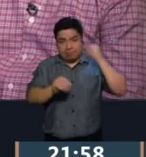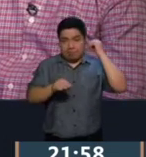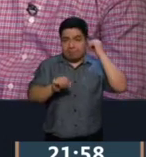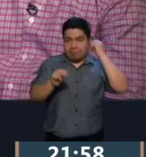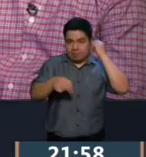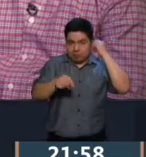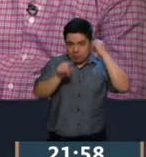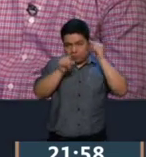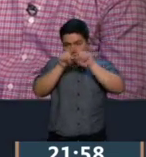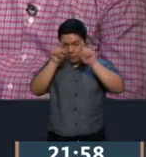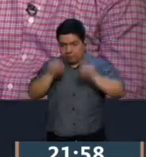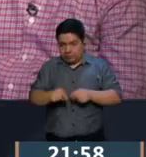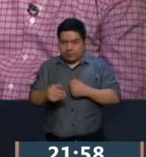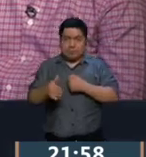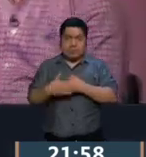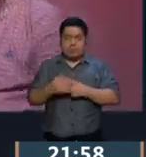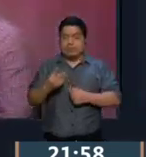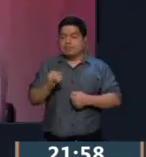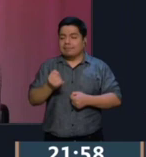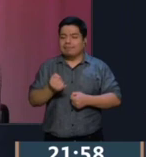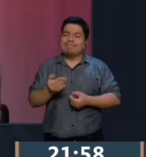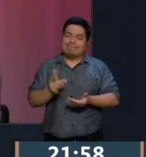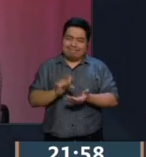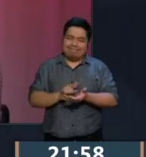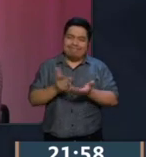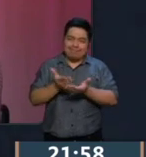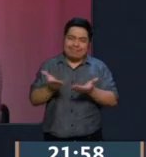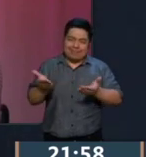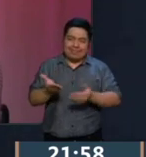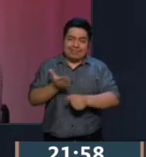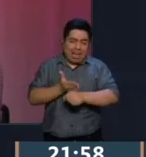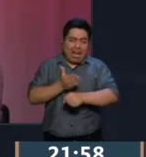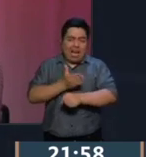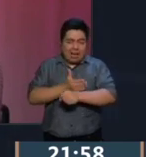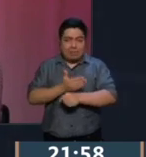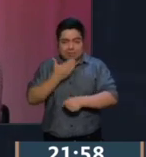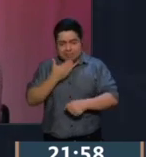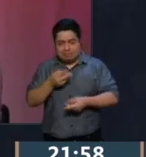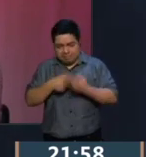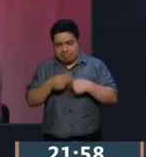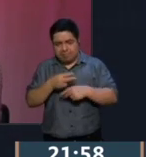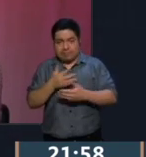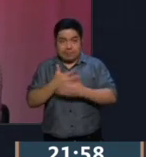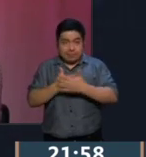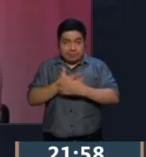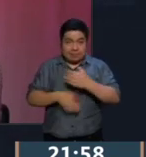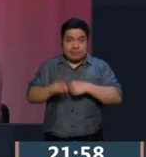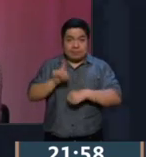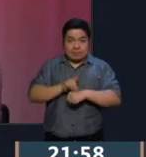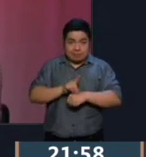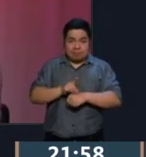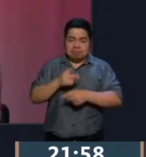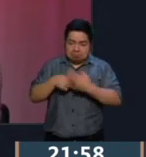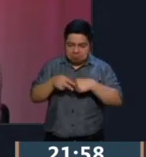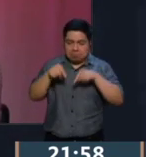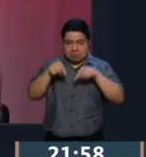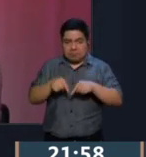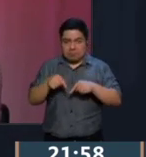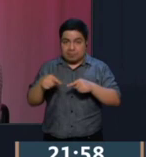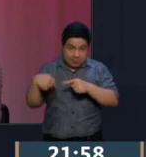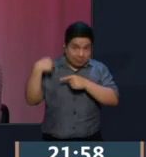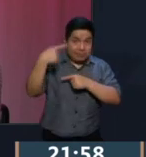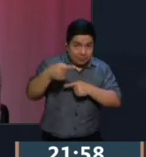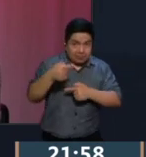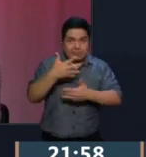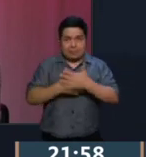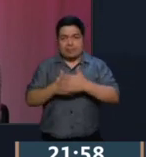en la boleta el próximo 2 de junio. Oigan, pues agradecerles mucho por acompañarnos. Se comprometieron aquí a hacerlo hace 15 días. Estuvieron hoy aquí. En 15